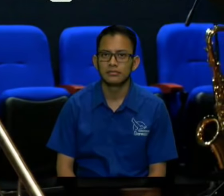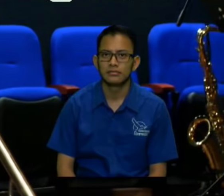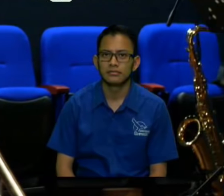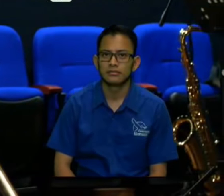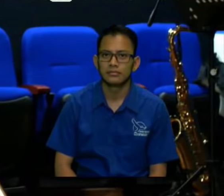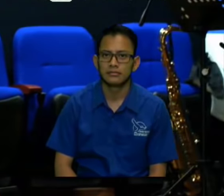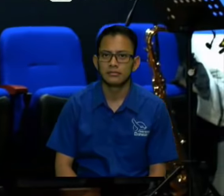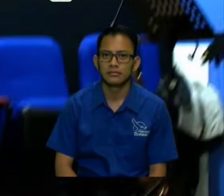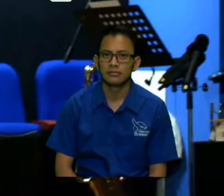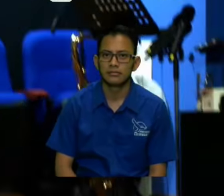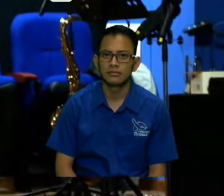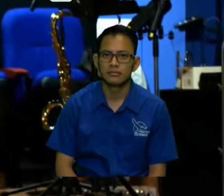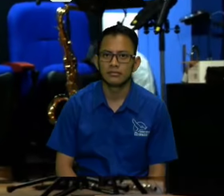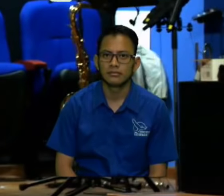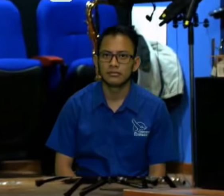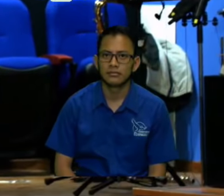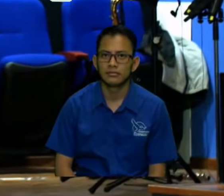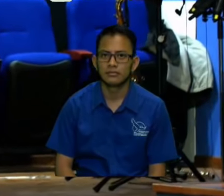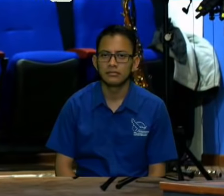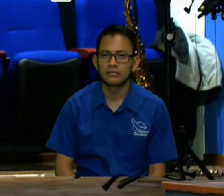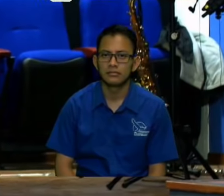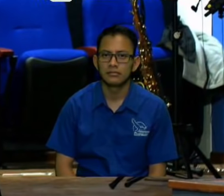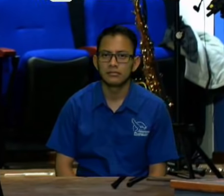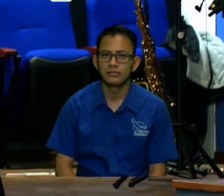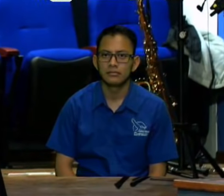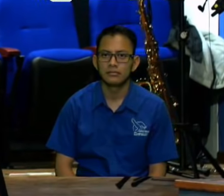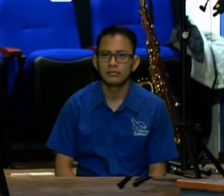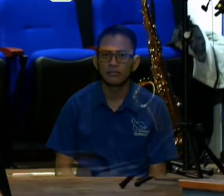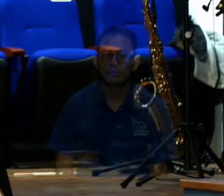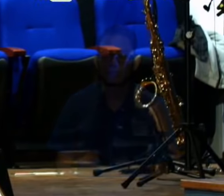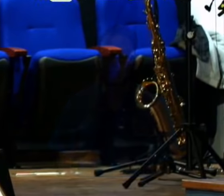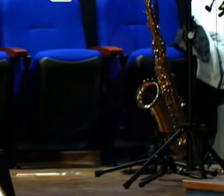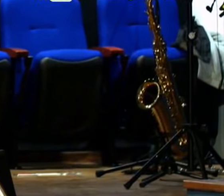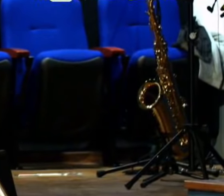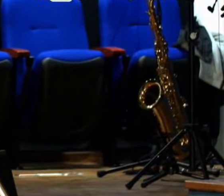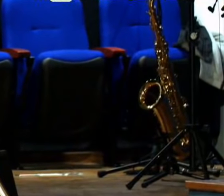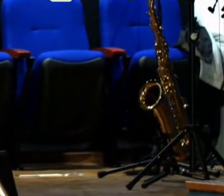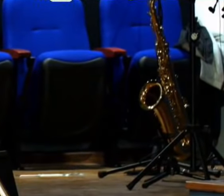Algunos de los músicos de Luis Miguel que se quedaron aquí en vez de irse con él de regreso.